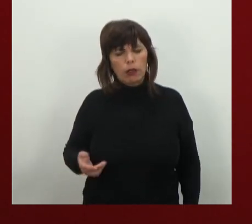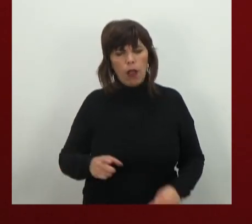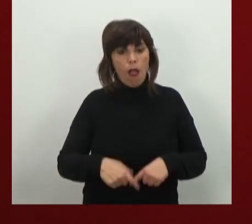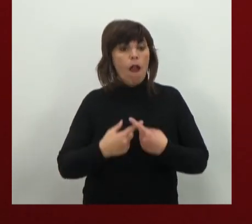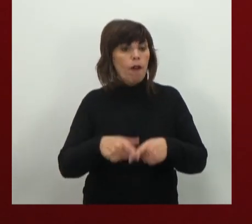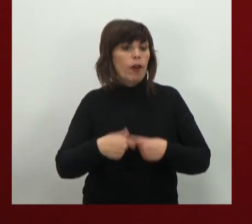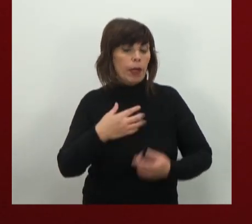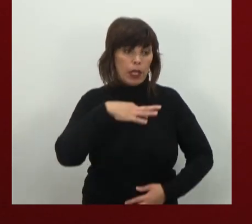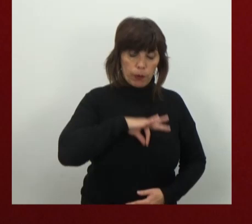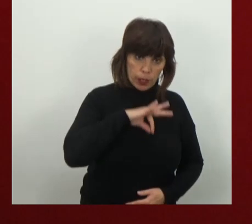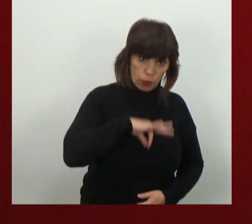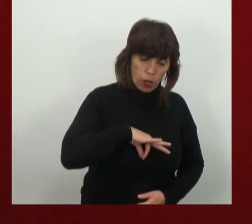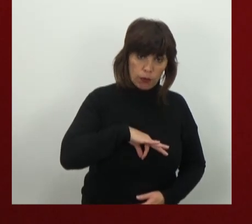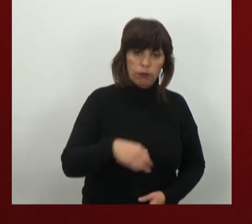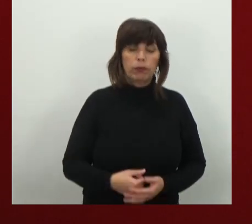espiritual